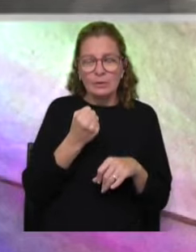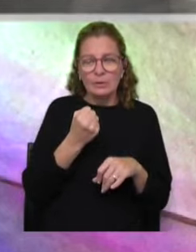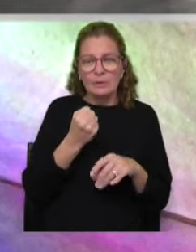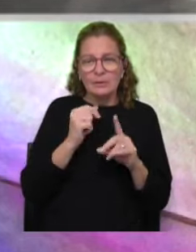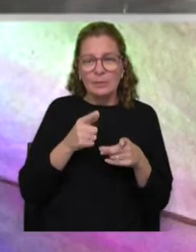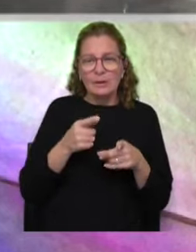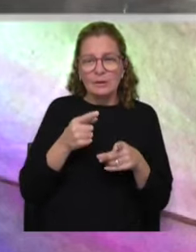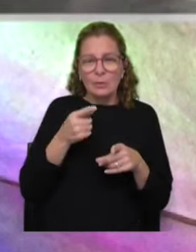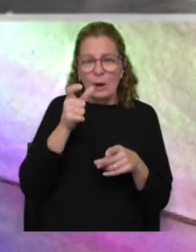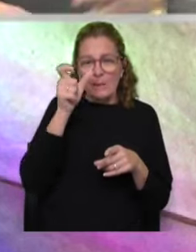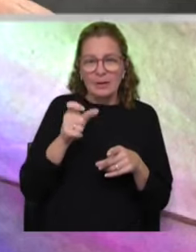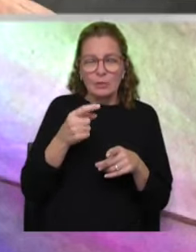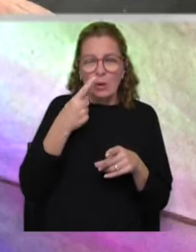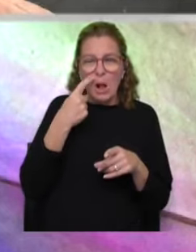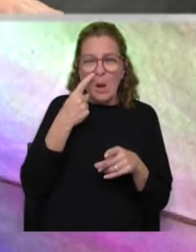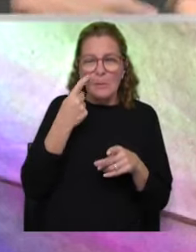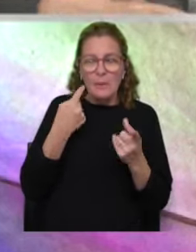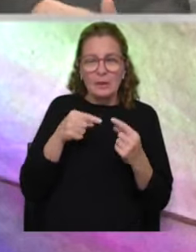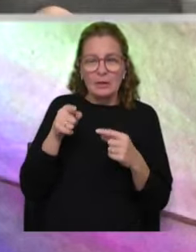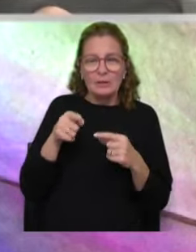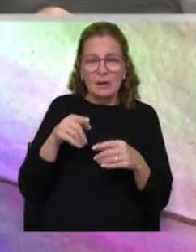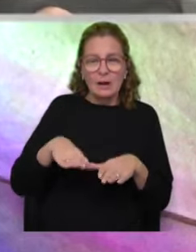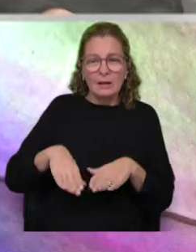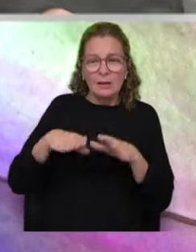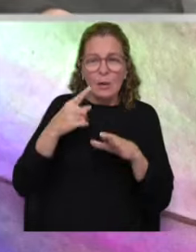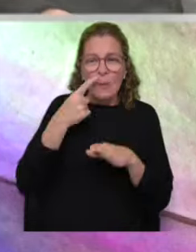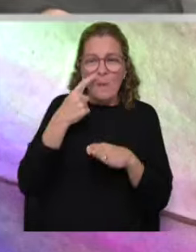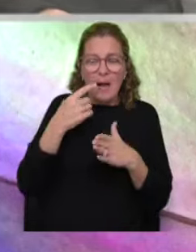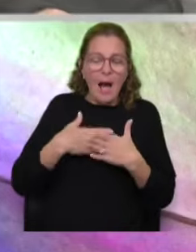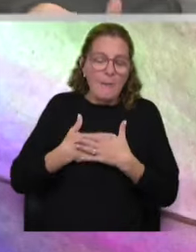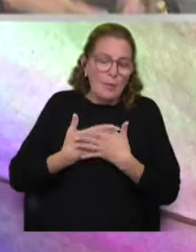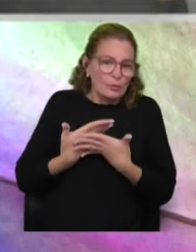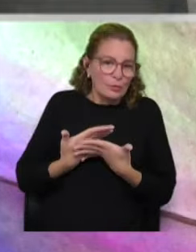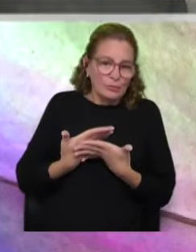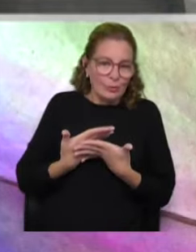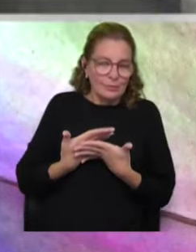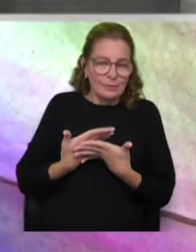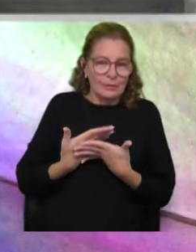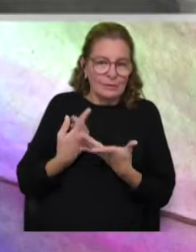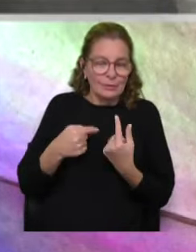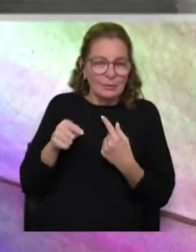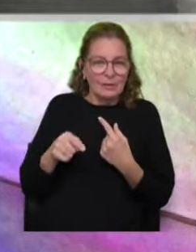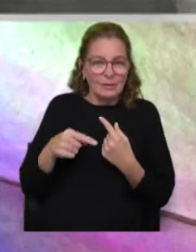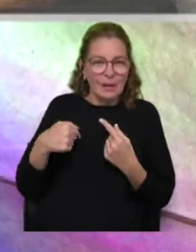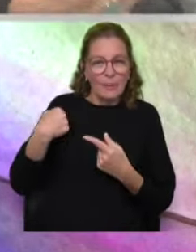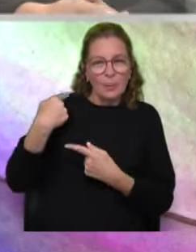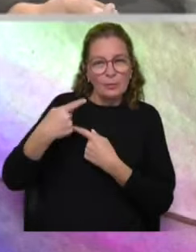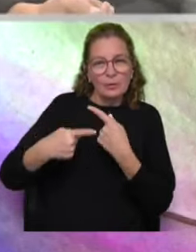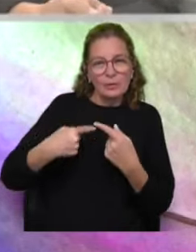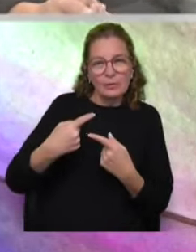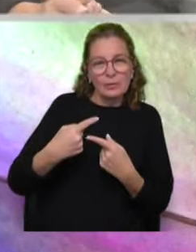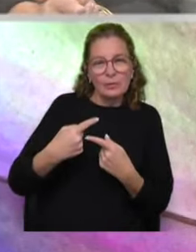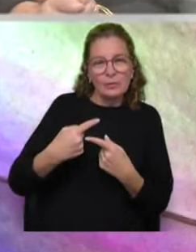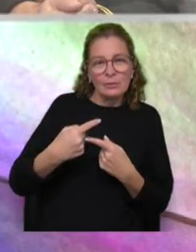un criminal, pero que a ella la crió como papá amoroso. Entonces, es ese proceso